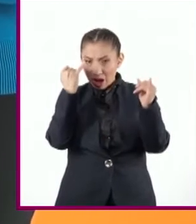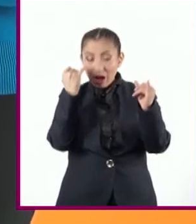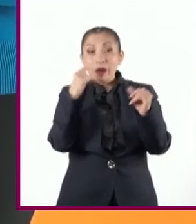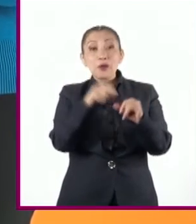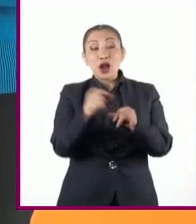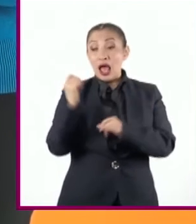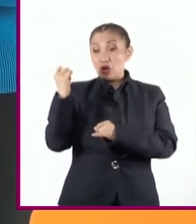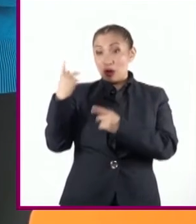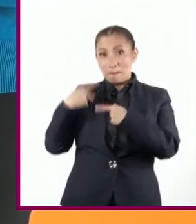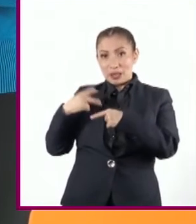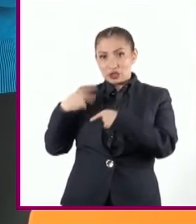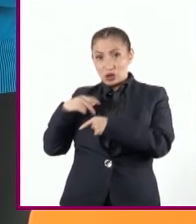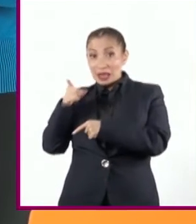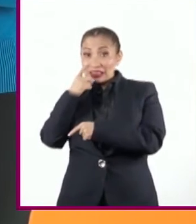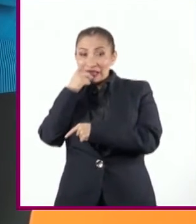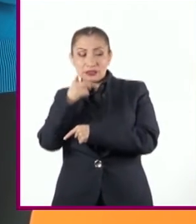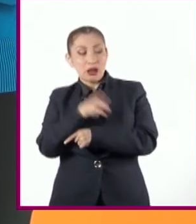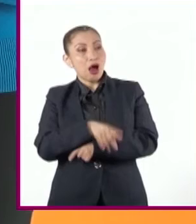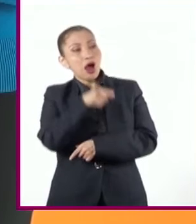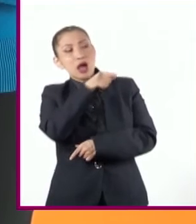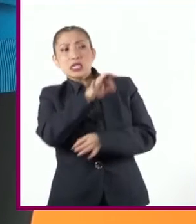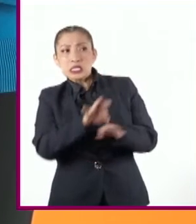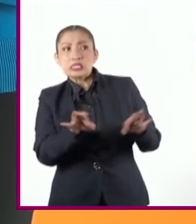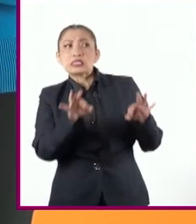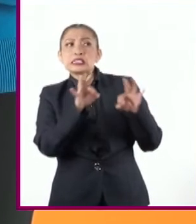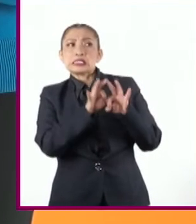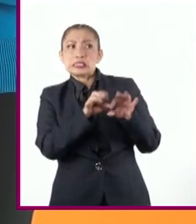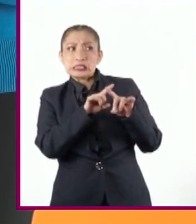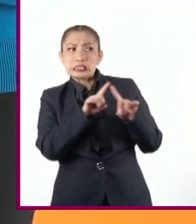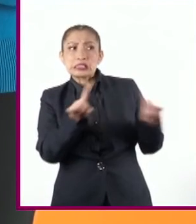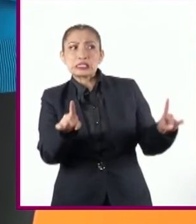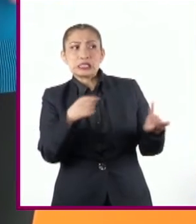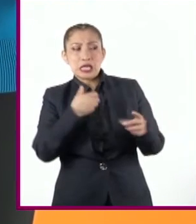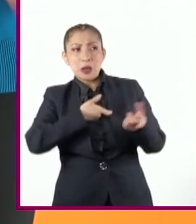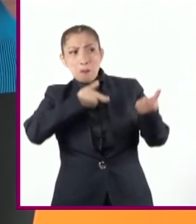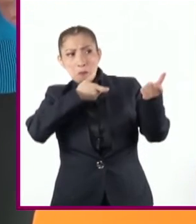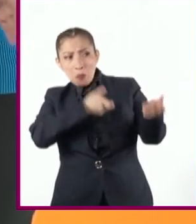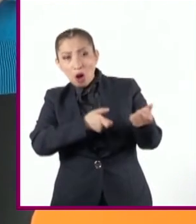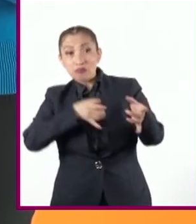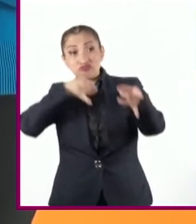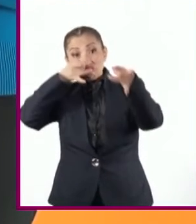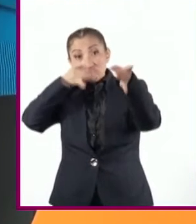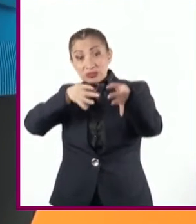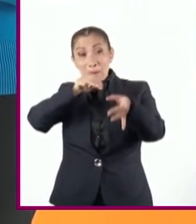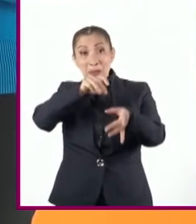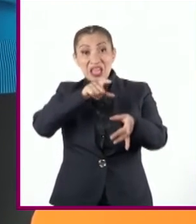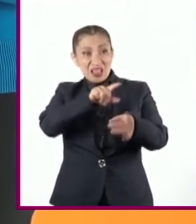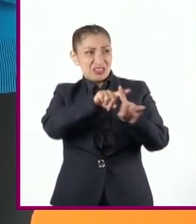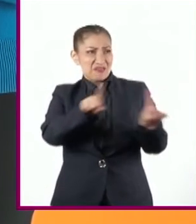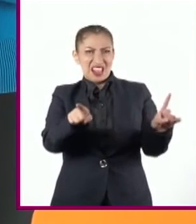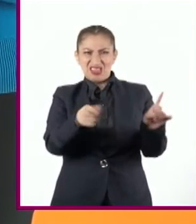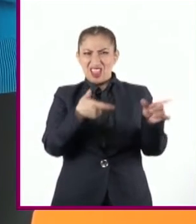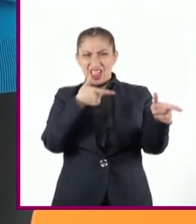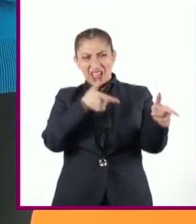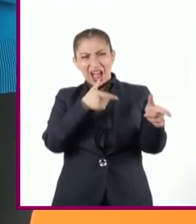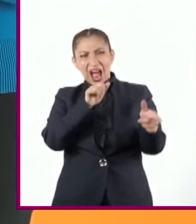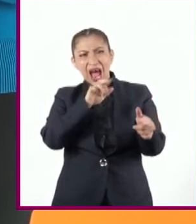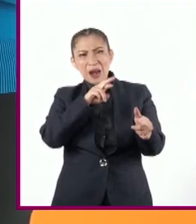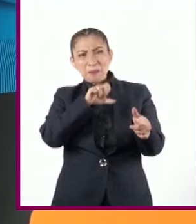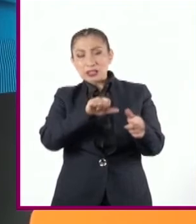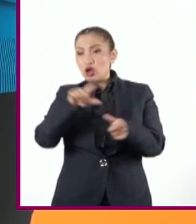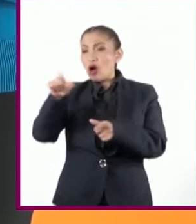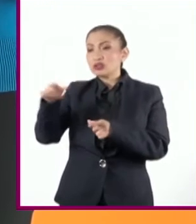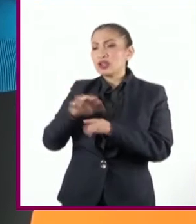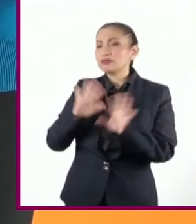para algunos investigadores resulta relevante la diferencia de armamento entre españoles y mexicas, para otros se